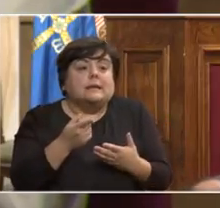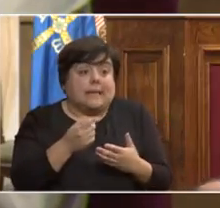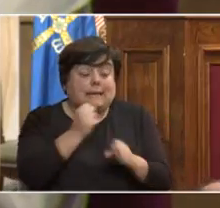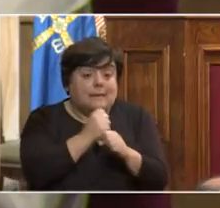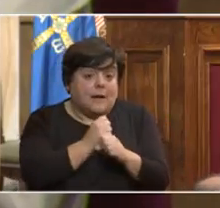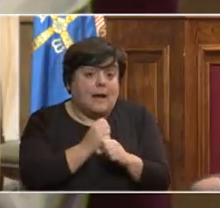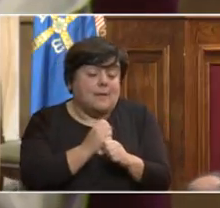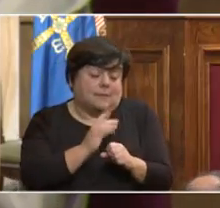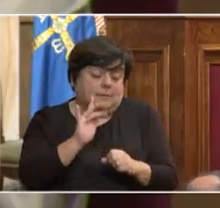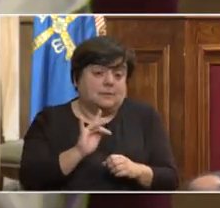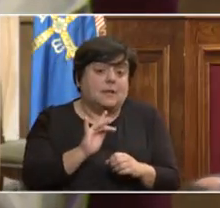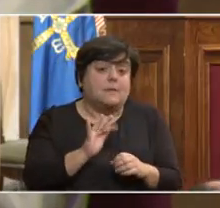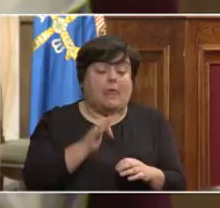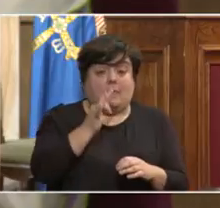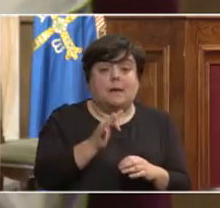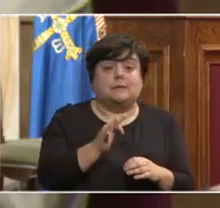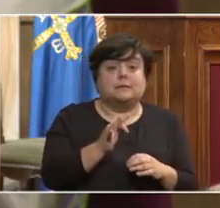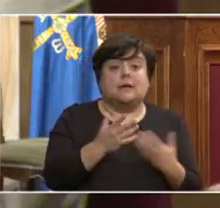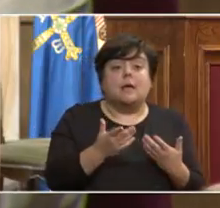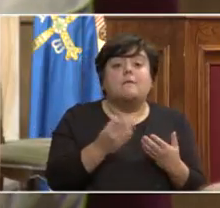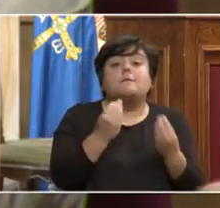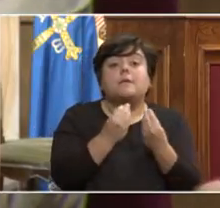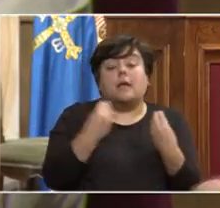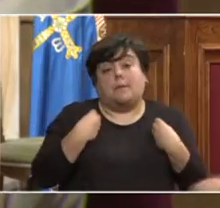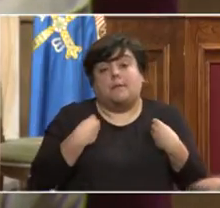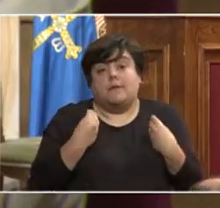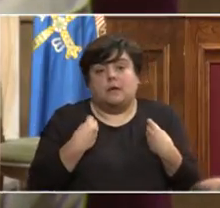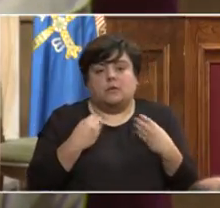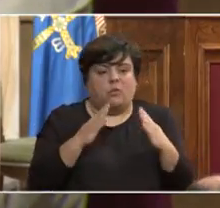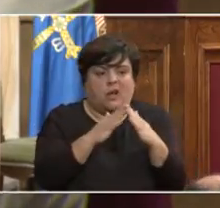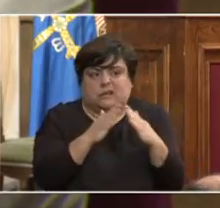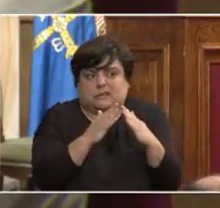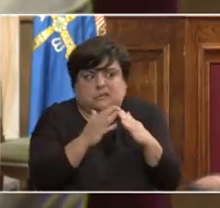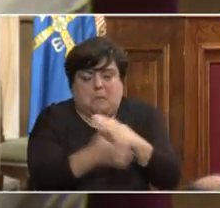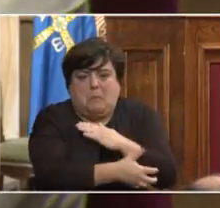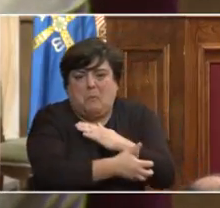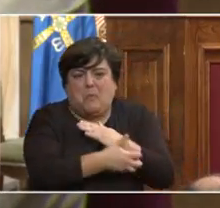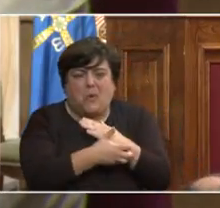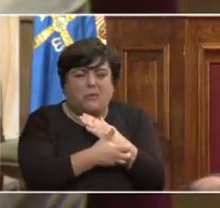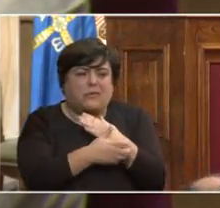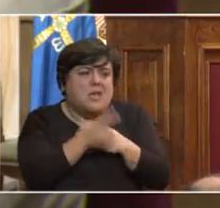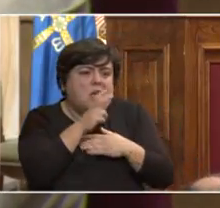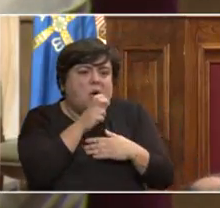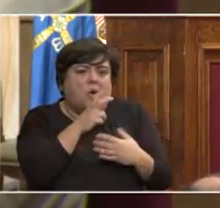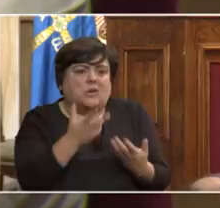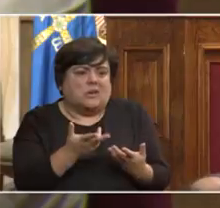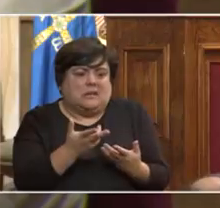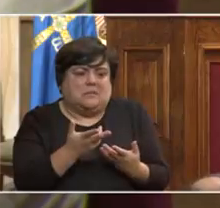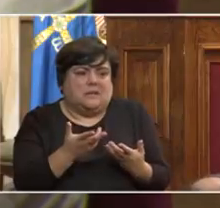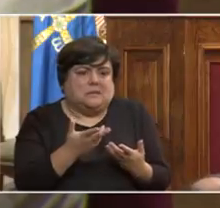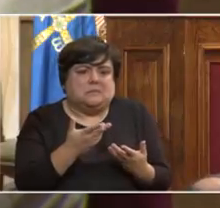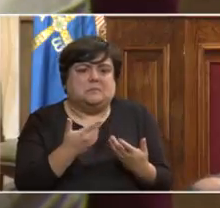trabajar para esta familia, vivía en una choza terrible, en las peores